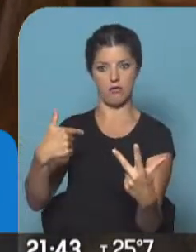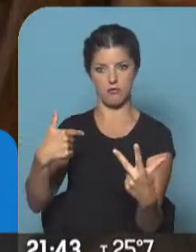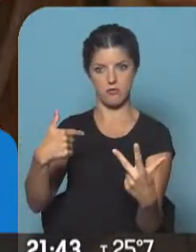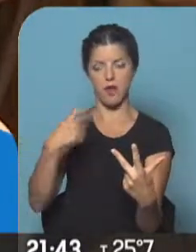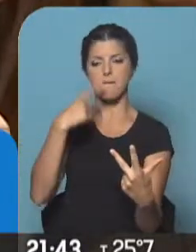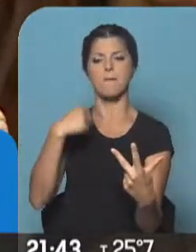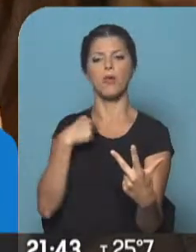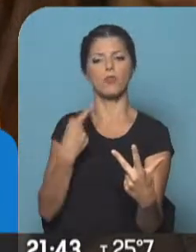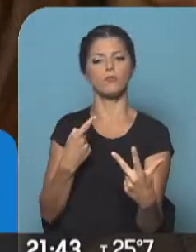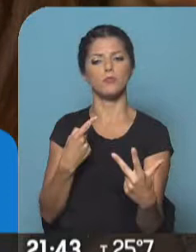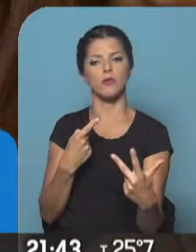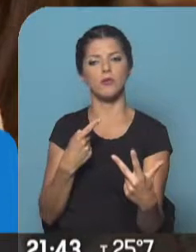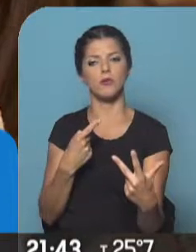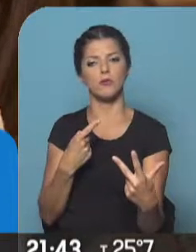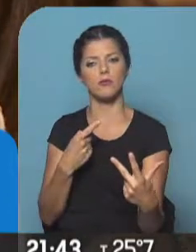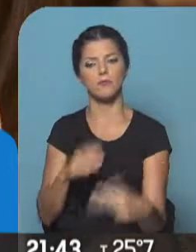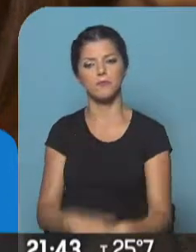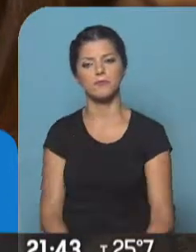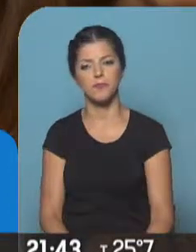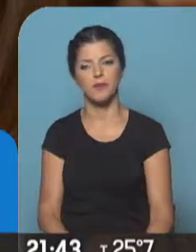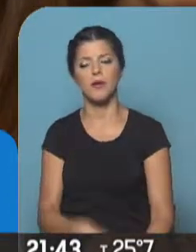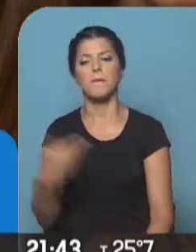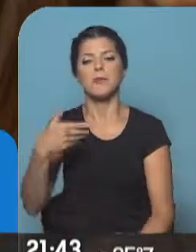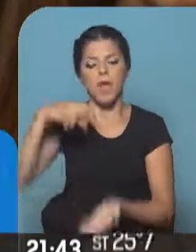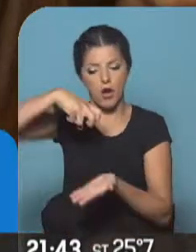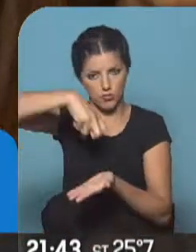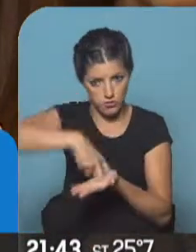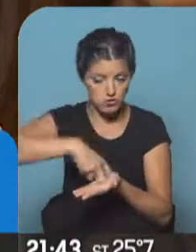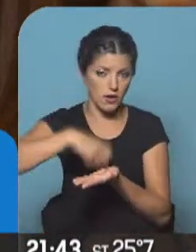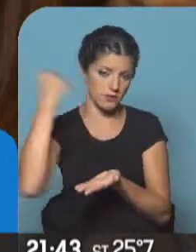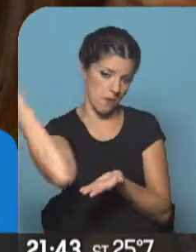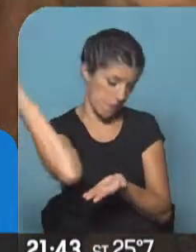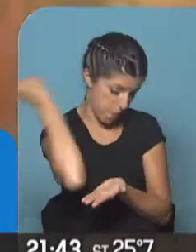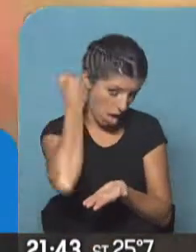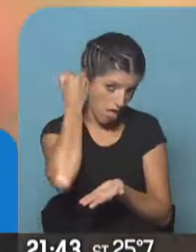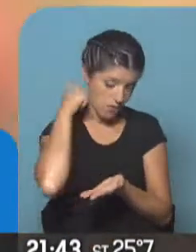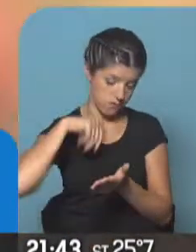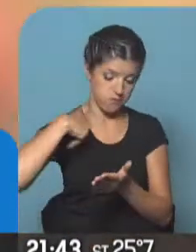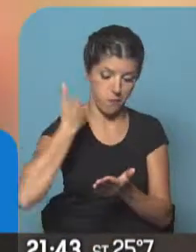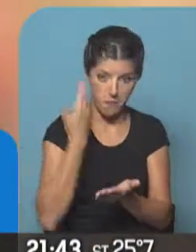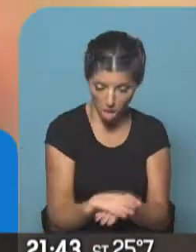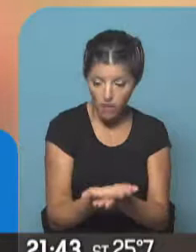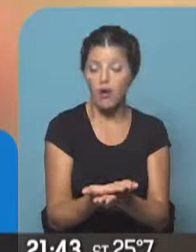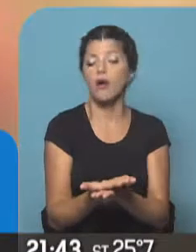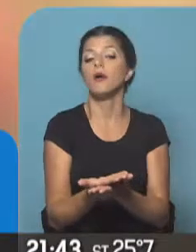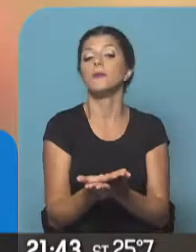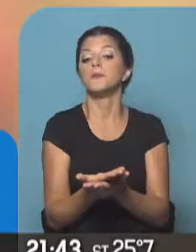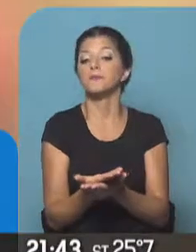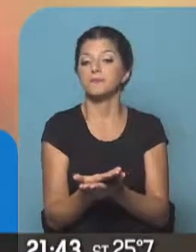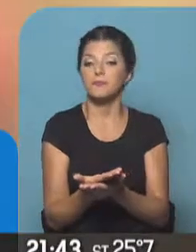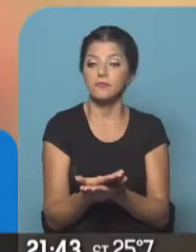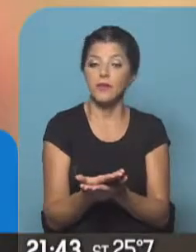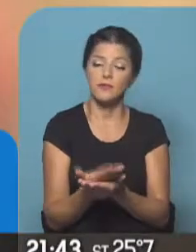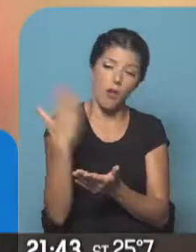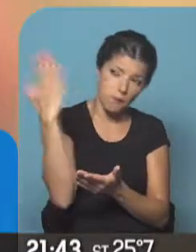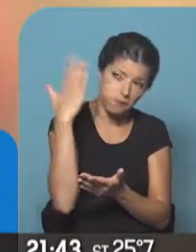mí. Me hace arrodillar, me pega un culatazo, me tira al piso, me empieza a amenazar de